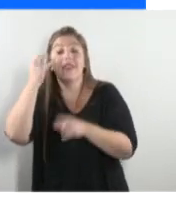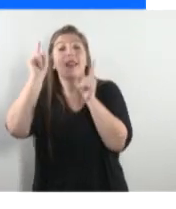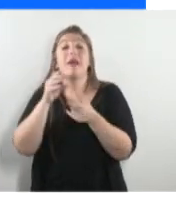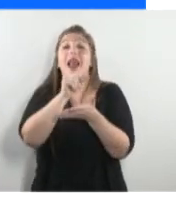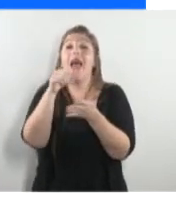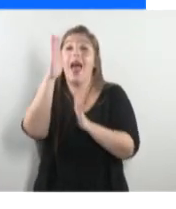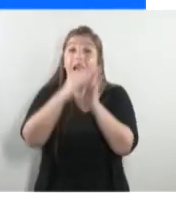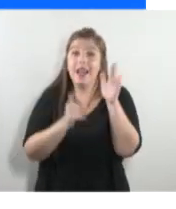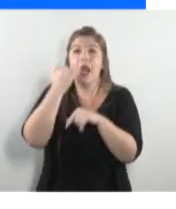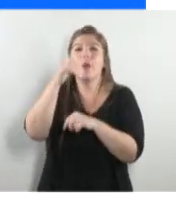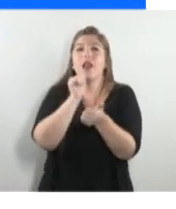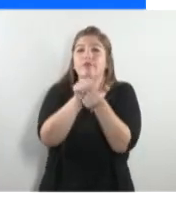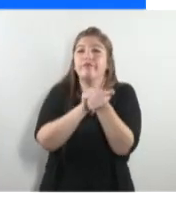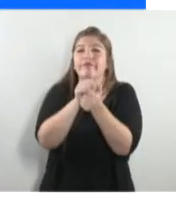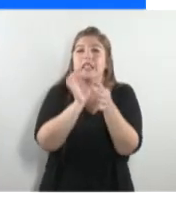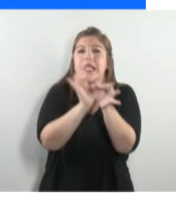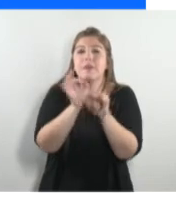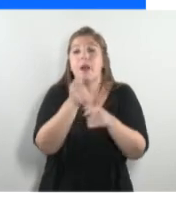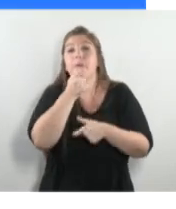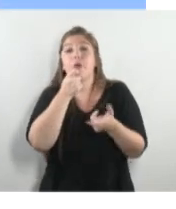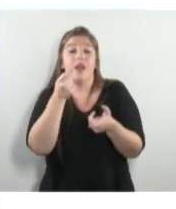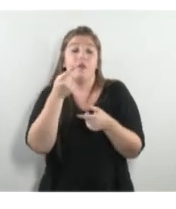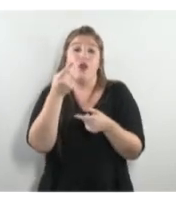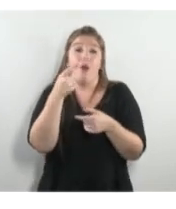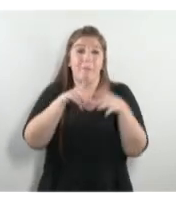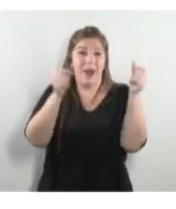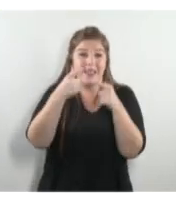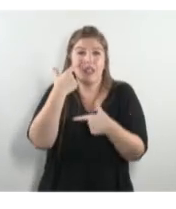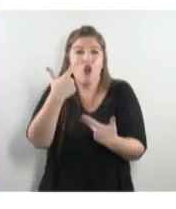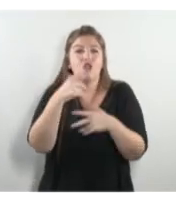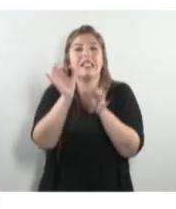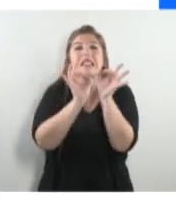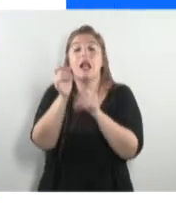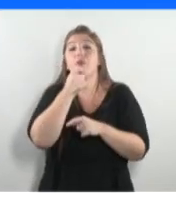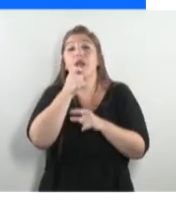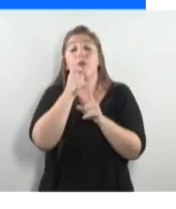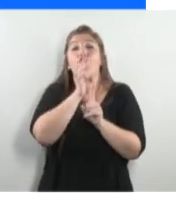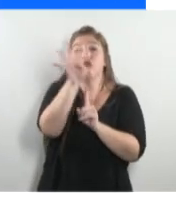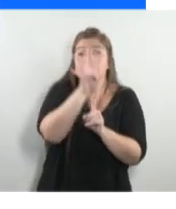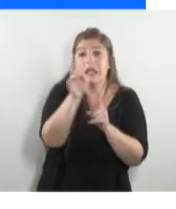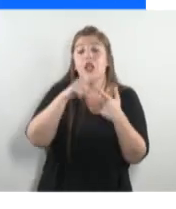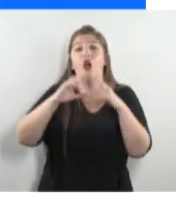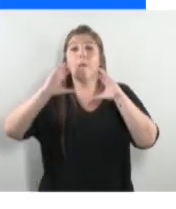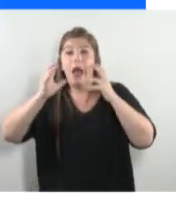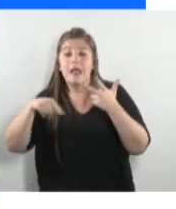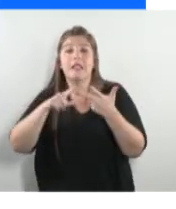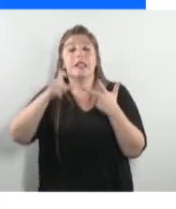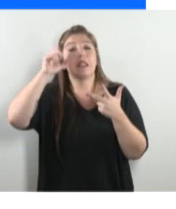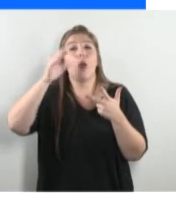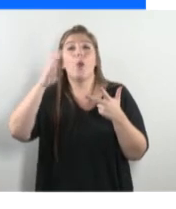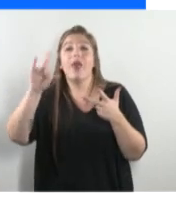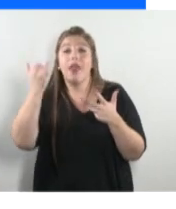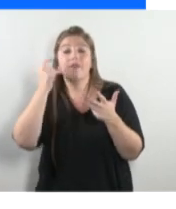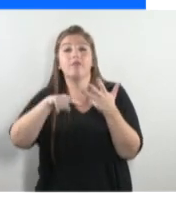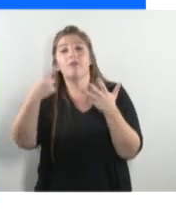de diferentes semillas de plantas conocidas como cereales. Algunos ejemplos son el trigo, el maíz, la cebada y la